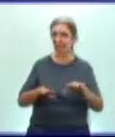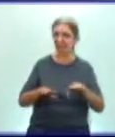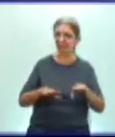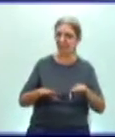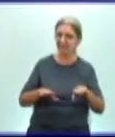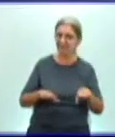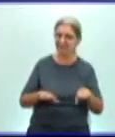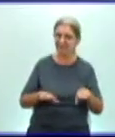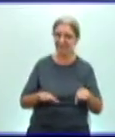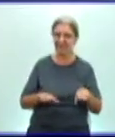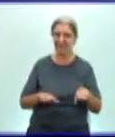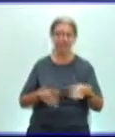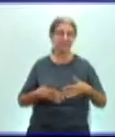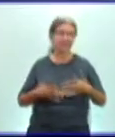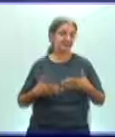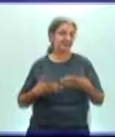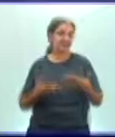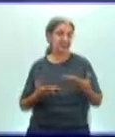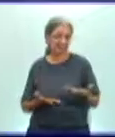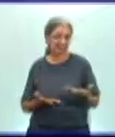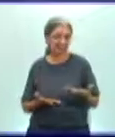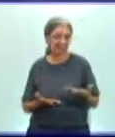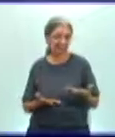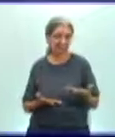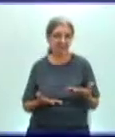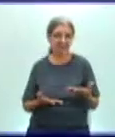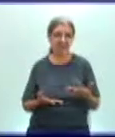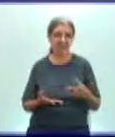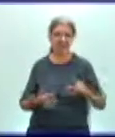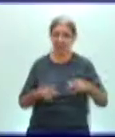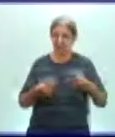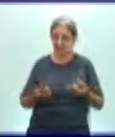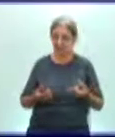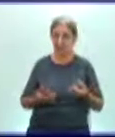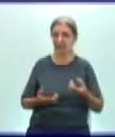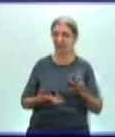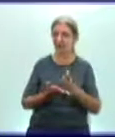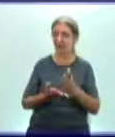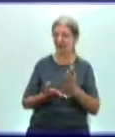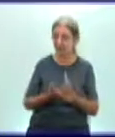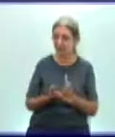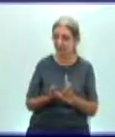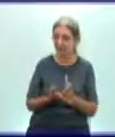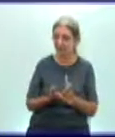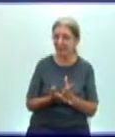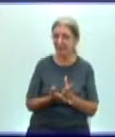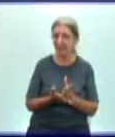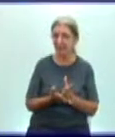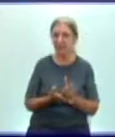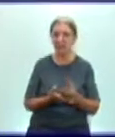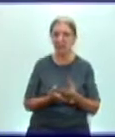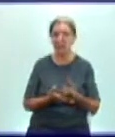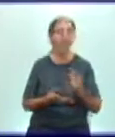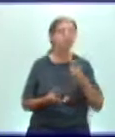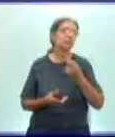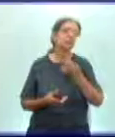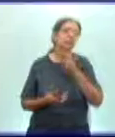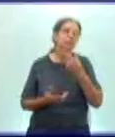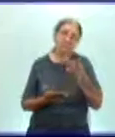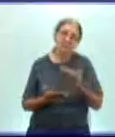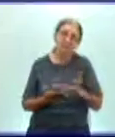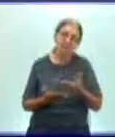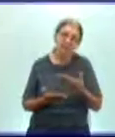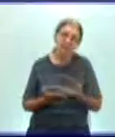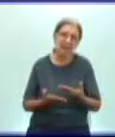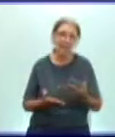para enfrentar, cuando se repongan las actividades en las escuelas, cualquier examen, cualquier comprobación, una